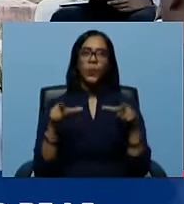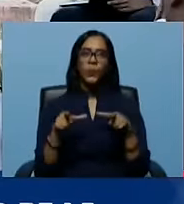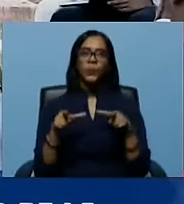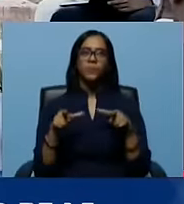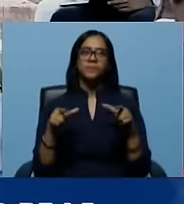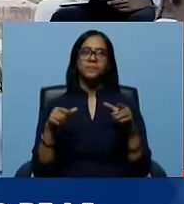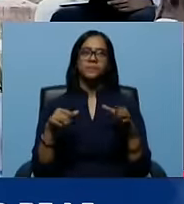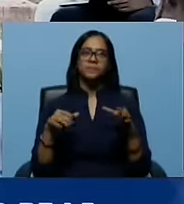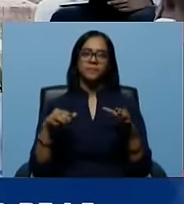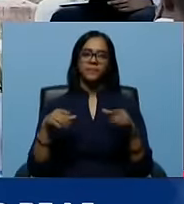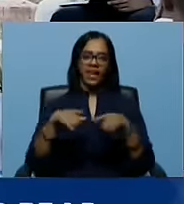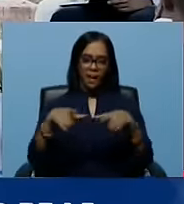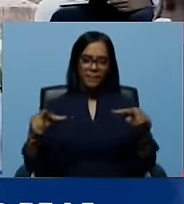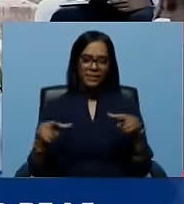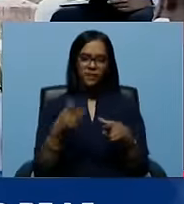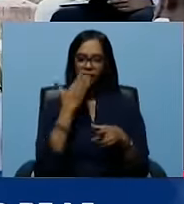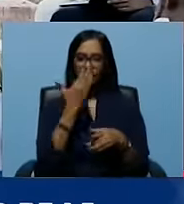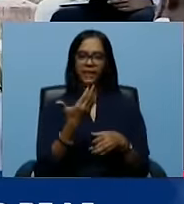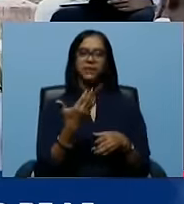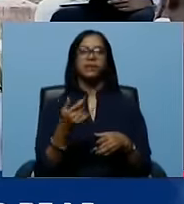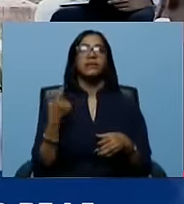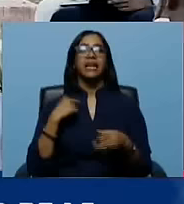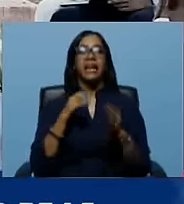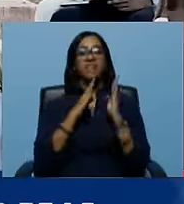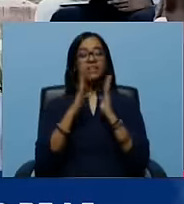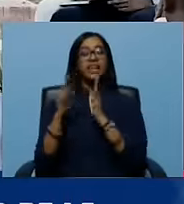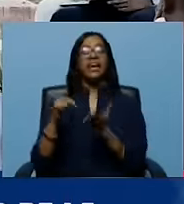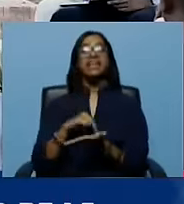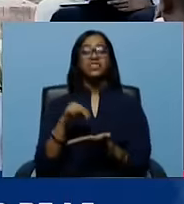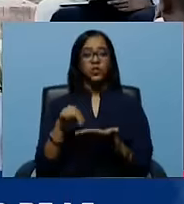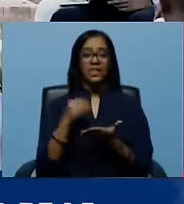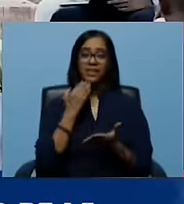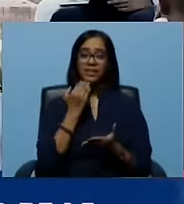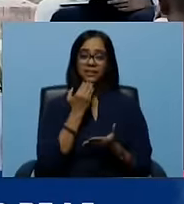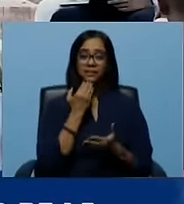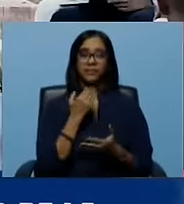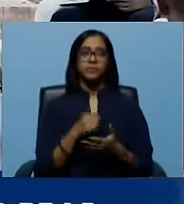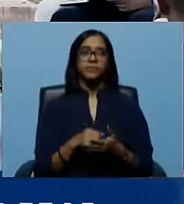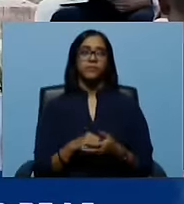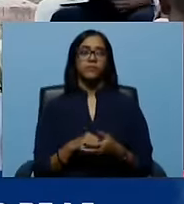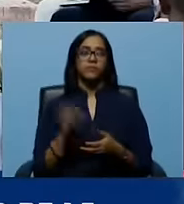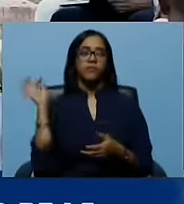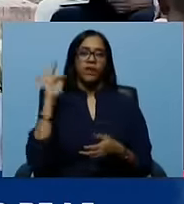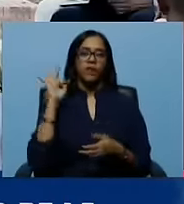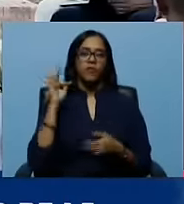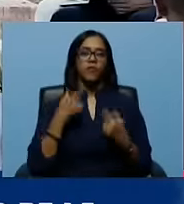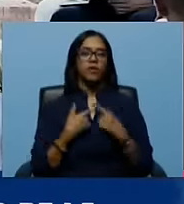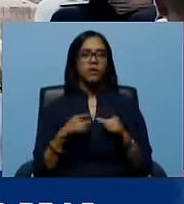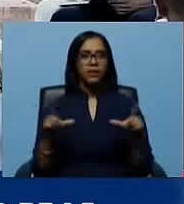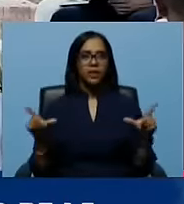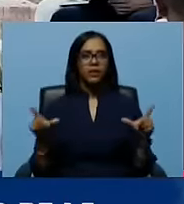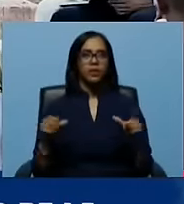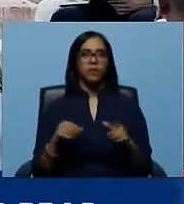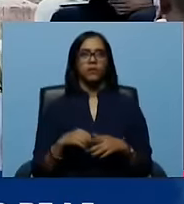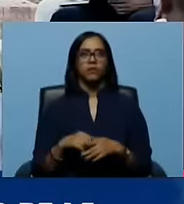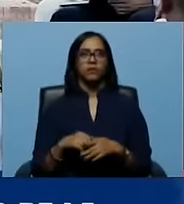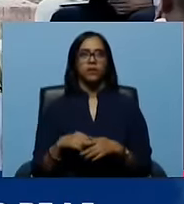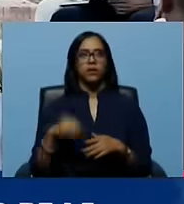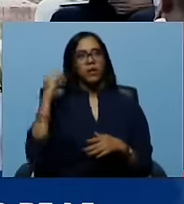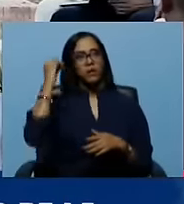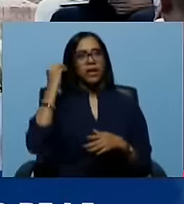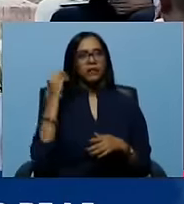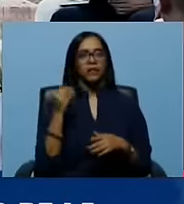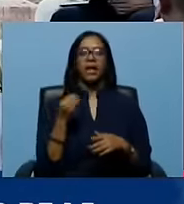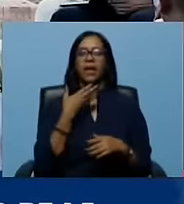frente, tiene la Biblioteca Nacional, el Foro Libertador. Creo que no había